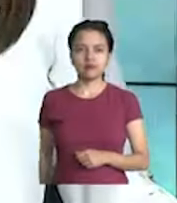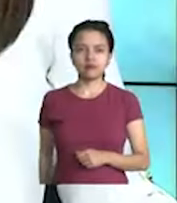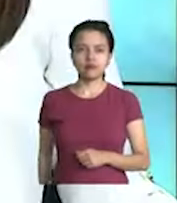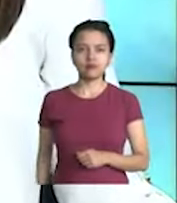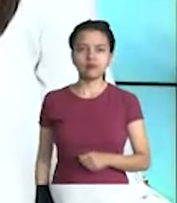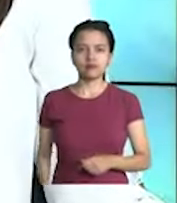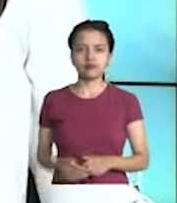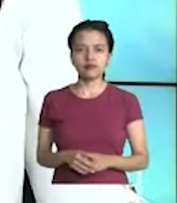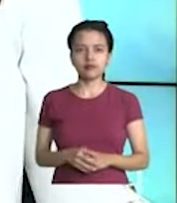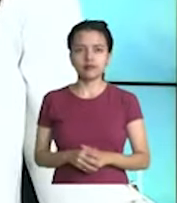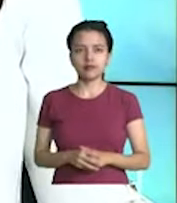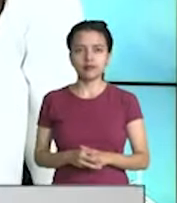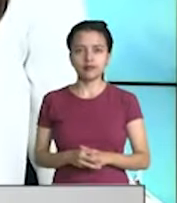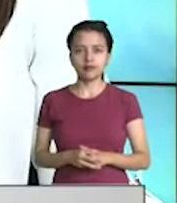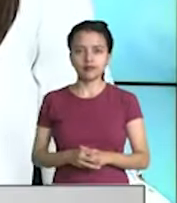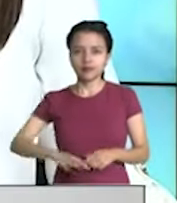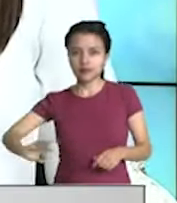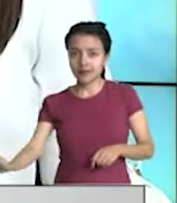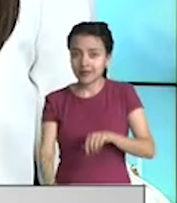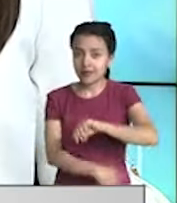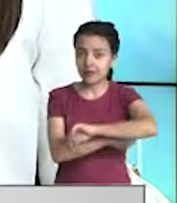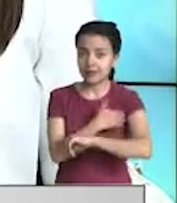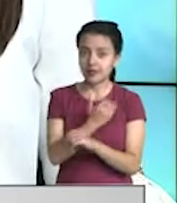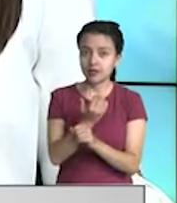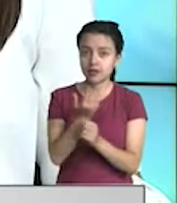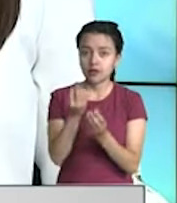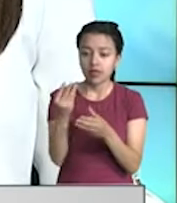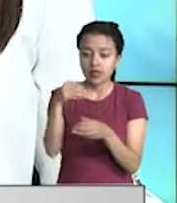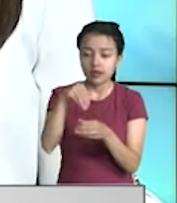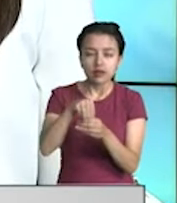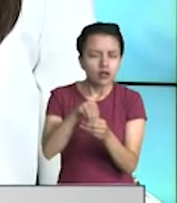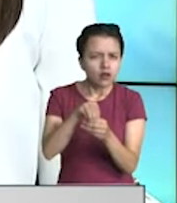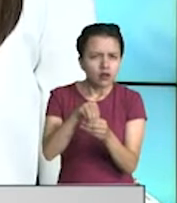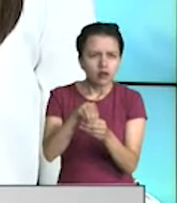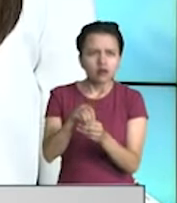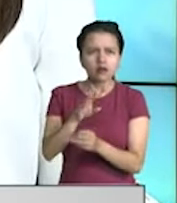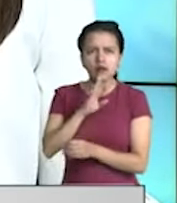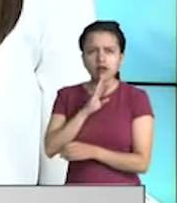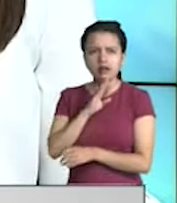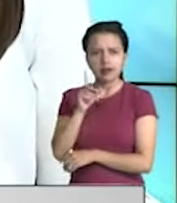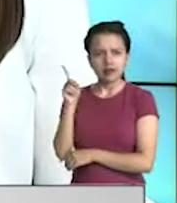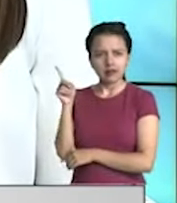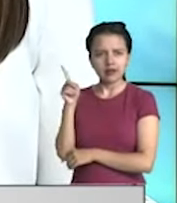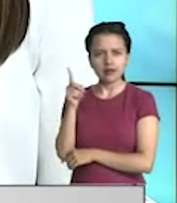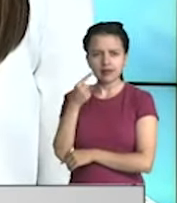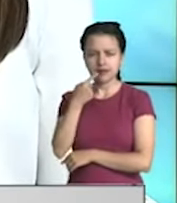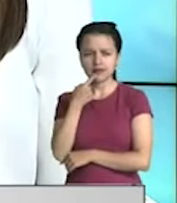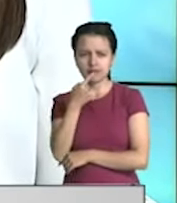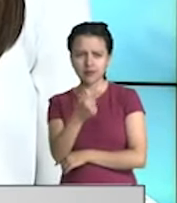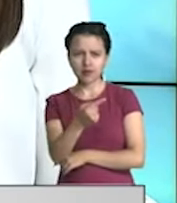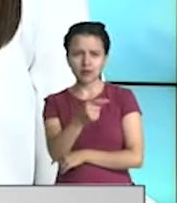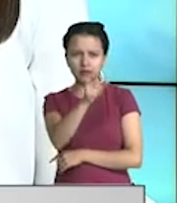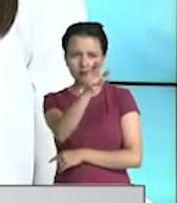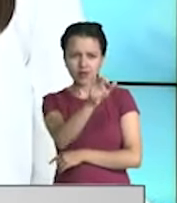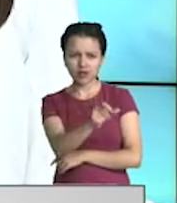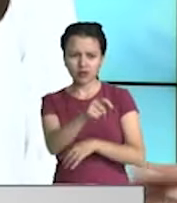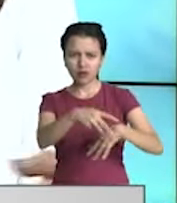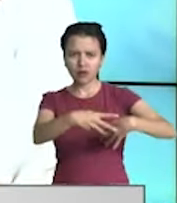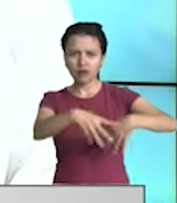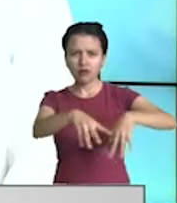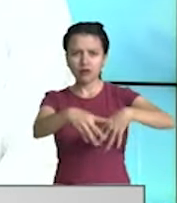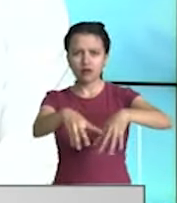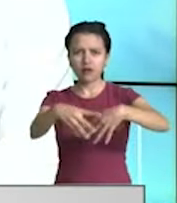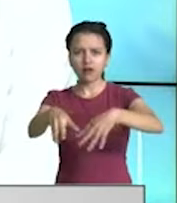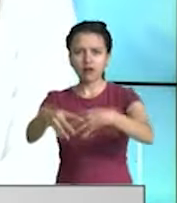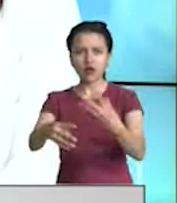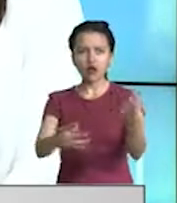CMI. El ministro del Interior, Luis Fernando Velasco, pidió judicializar a quien atacó con fuego a una gestora de paz durante las protestas de los